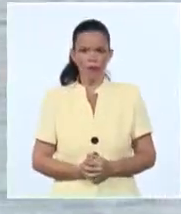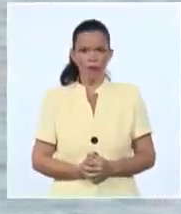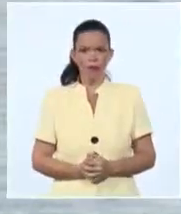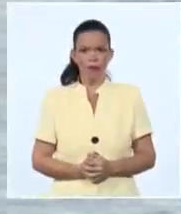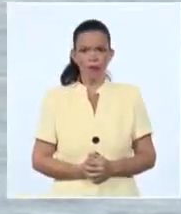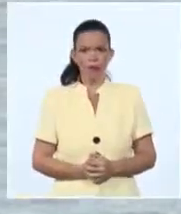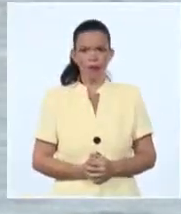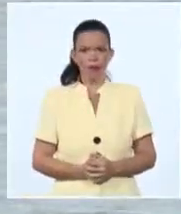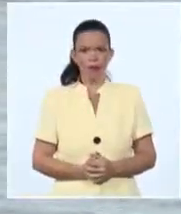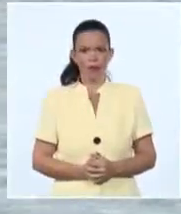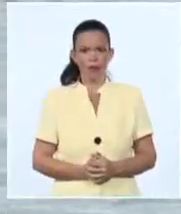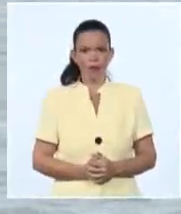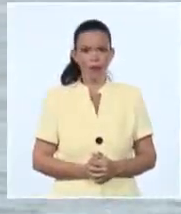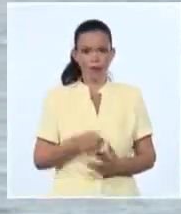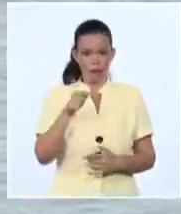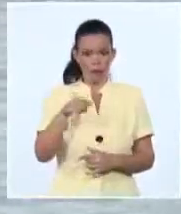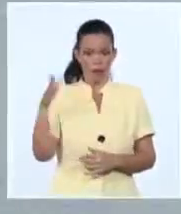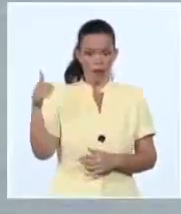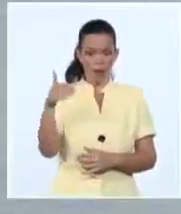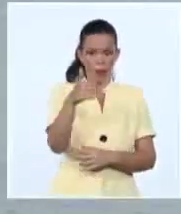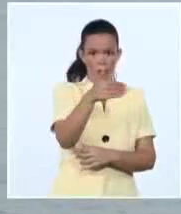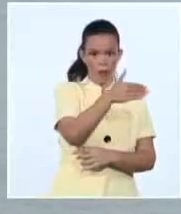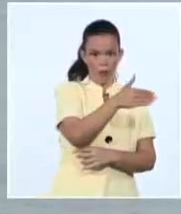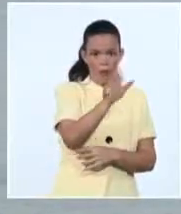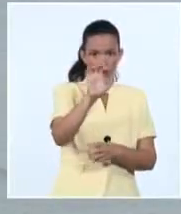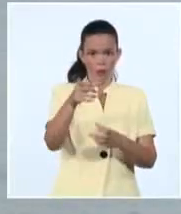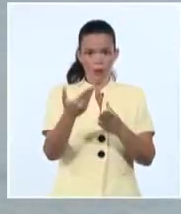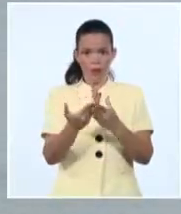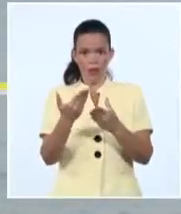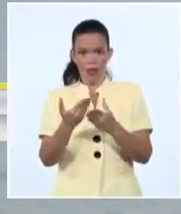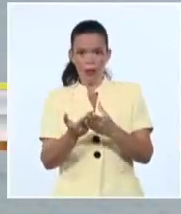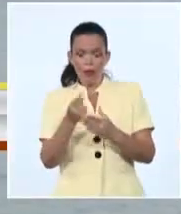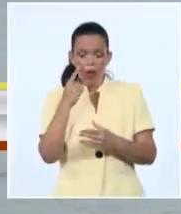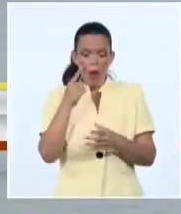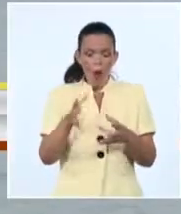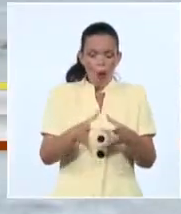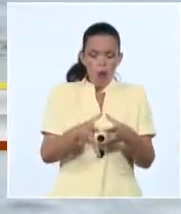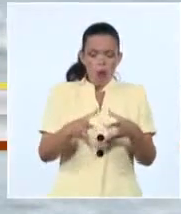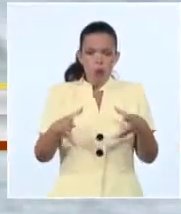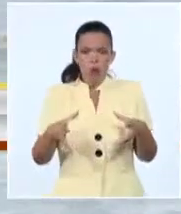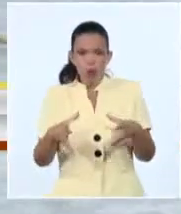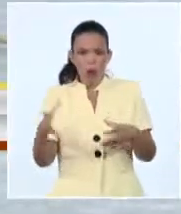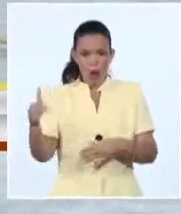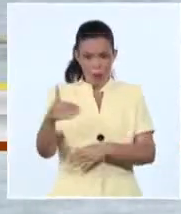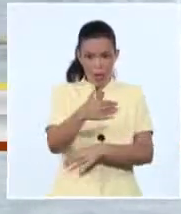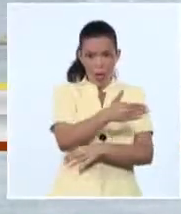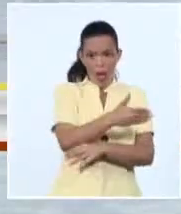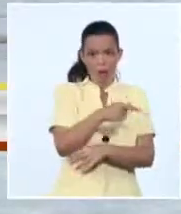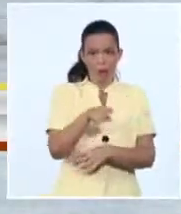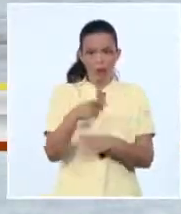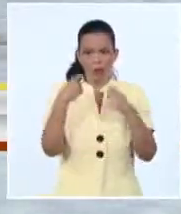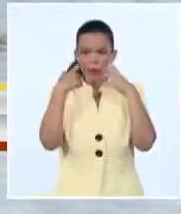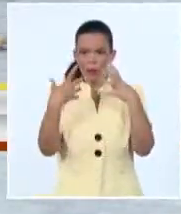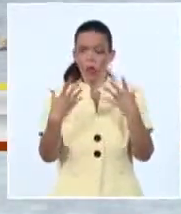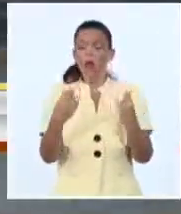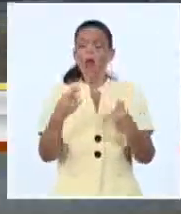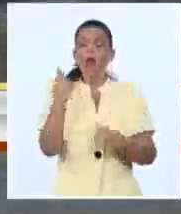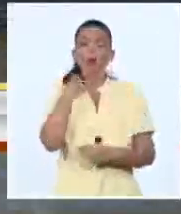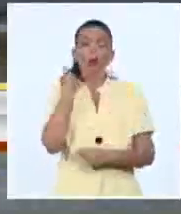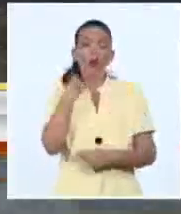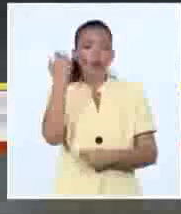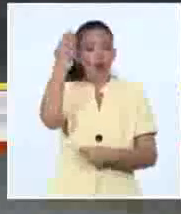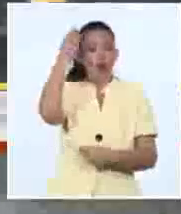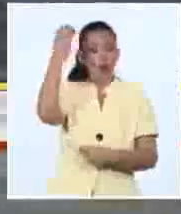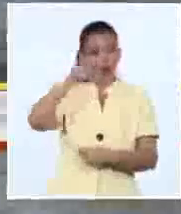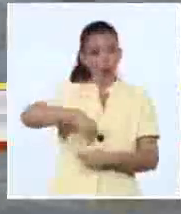La acuicultura camagüeyana bien podría considerarse de referencia en el país en esta actividad productiva. Durante muchos años, el Estado cubano